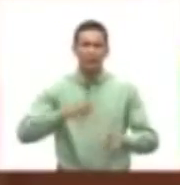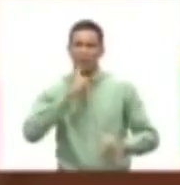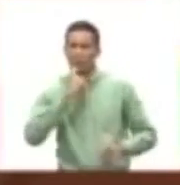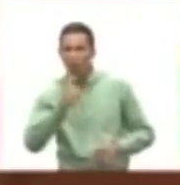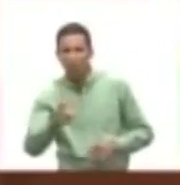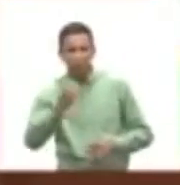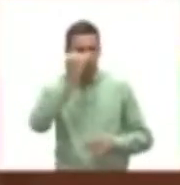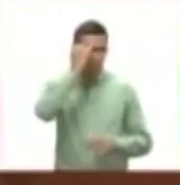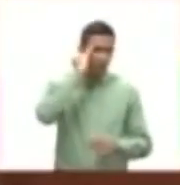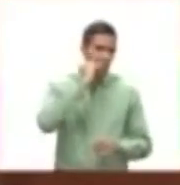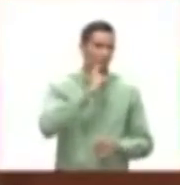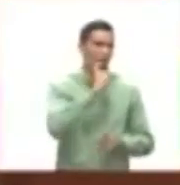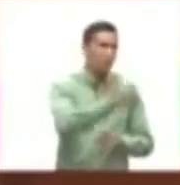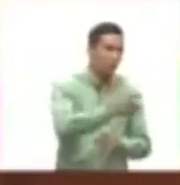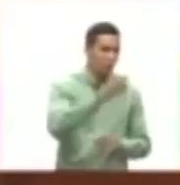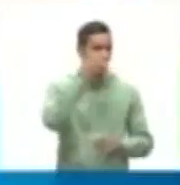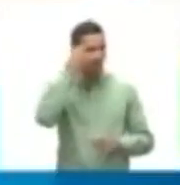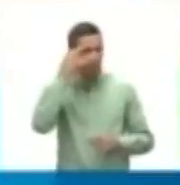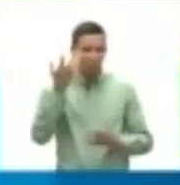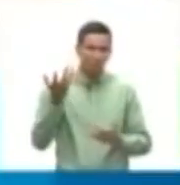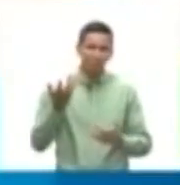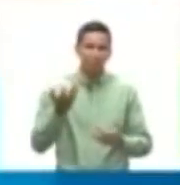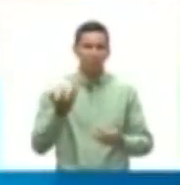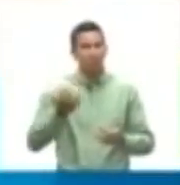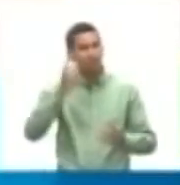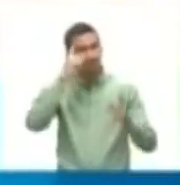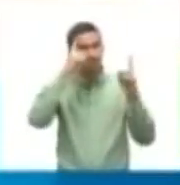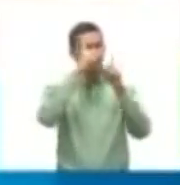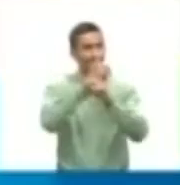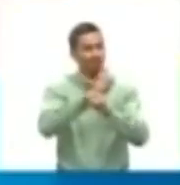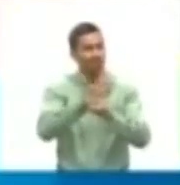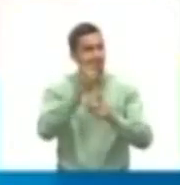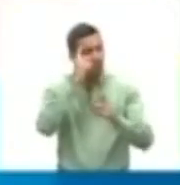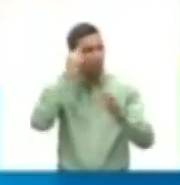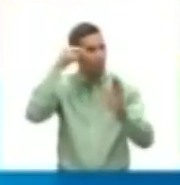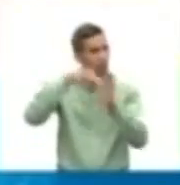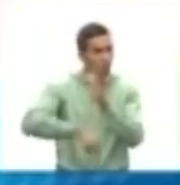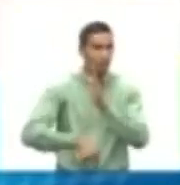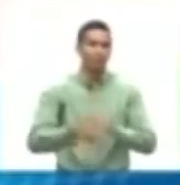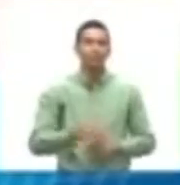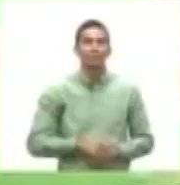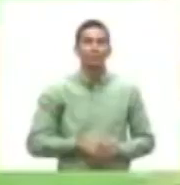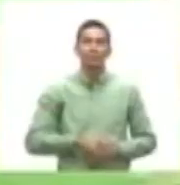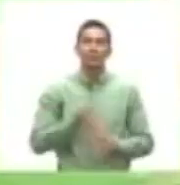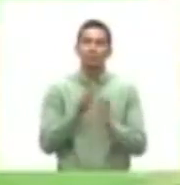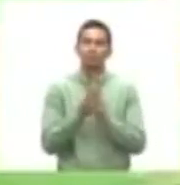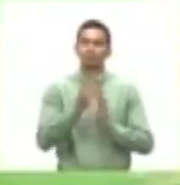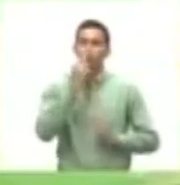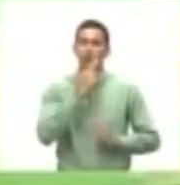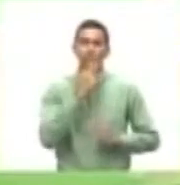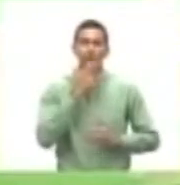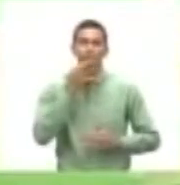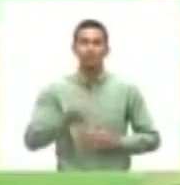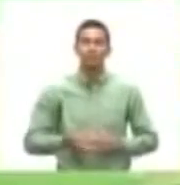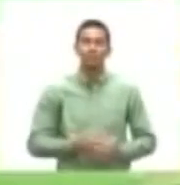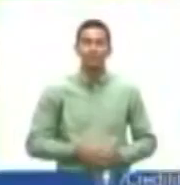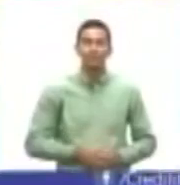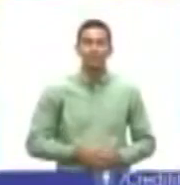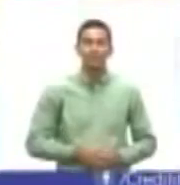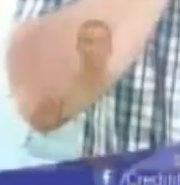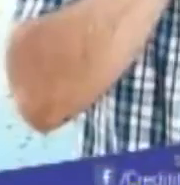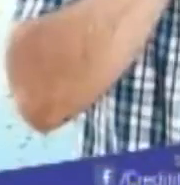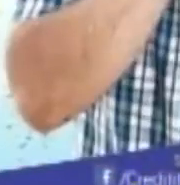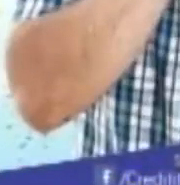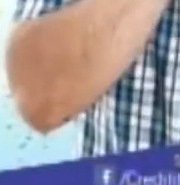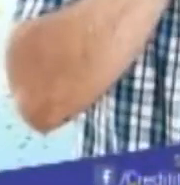Hombre, reflexionemos en otro nivel. Pilar Bustamante, Las Noticias, un compromiso con la verdad. En Almacenes, Credititulos y Electroaz